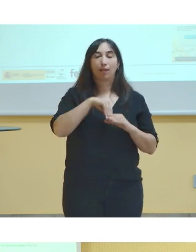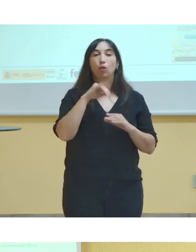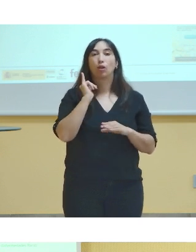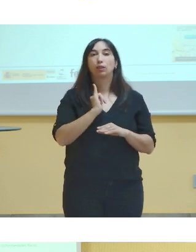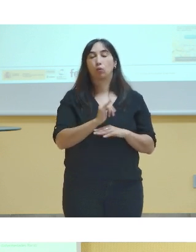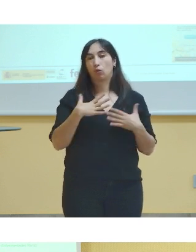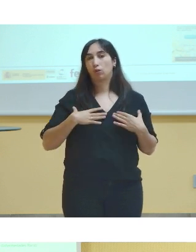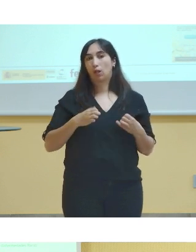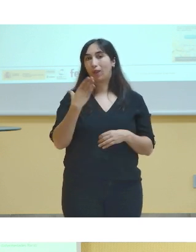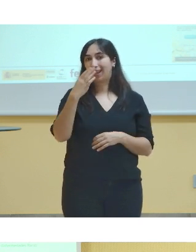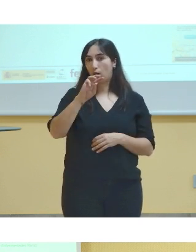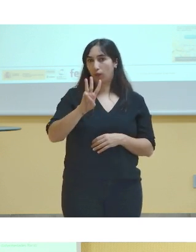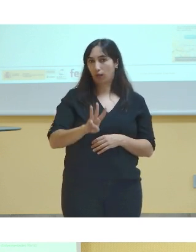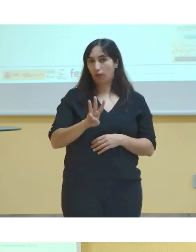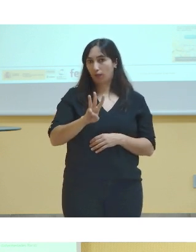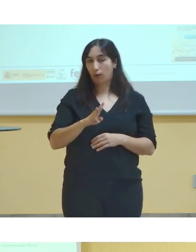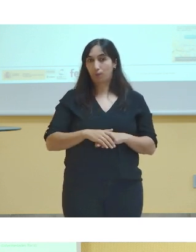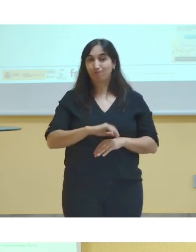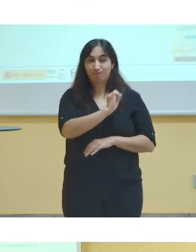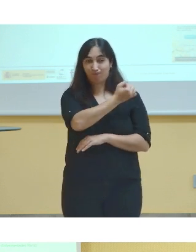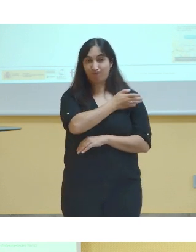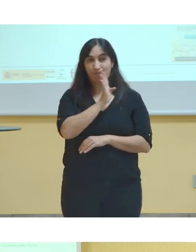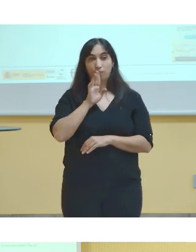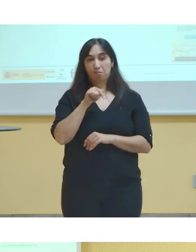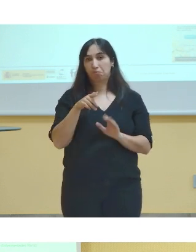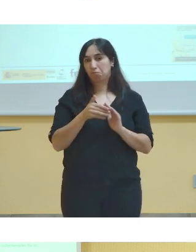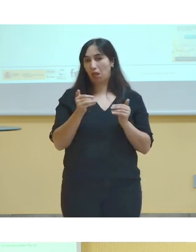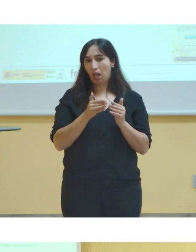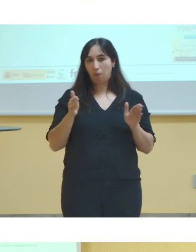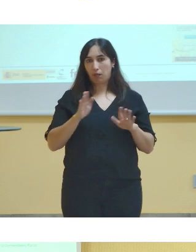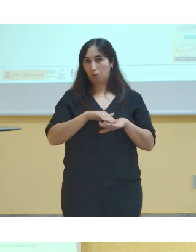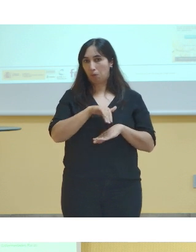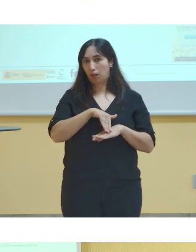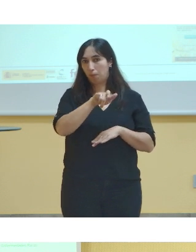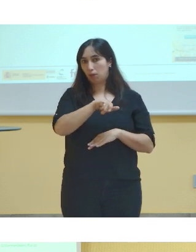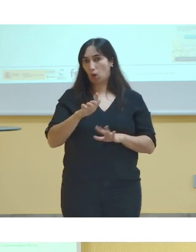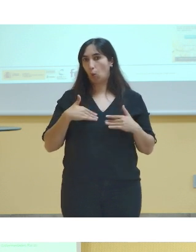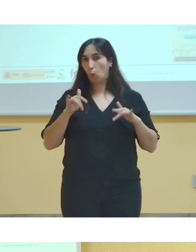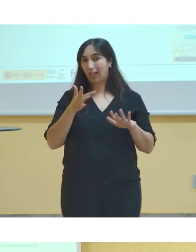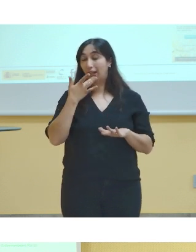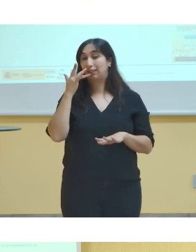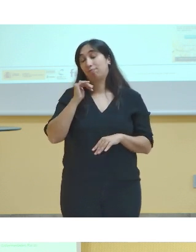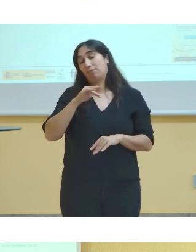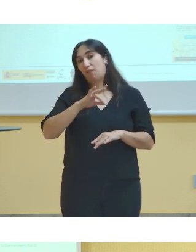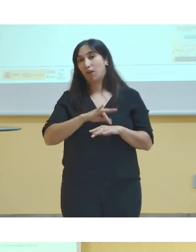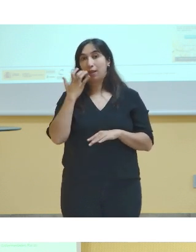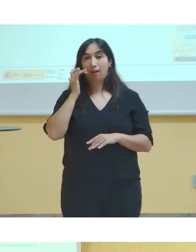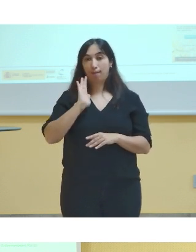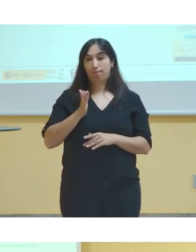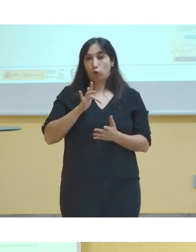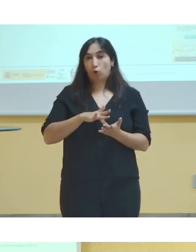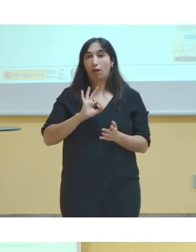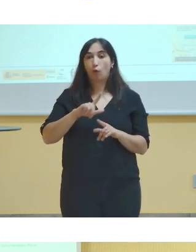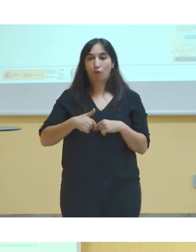Salud Carlos III. Este registro es un registro abierto a cualquier persona afectada por una enfermedad rara o